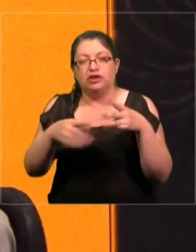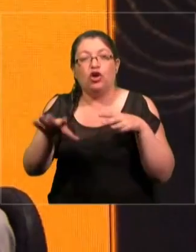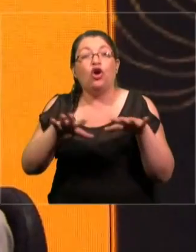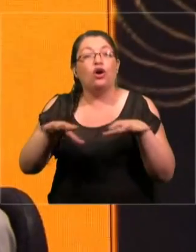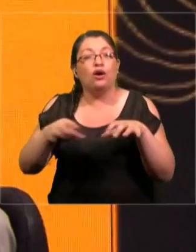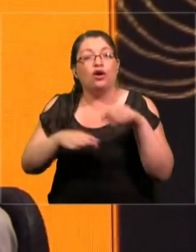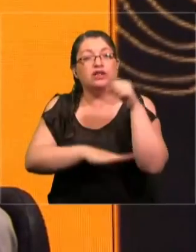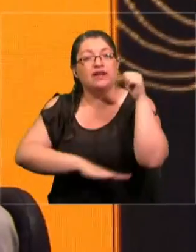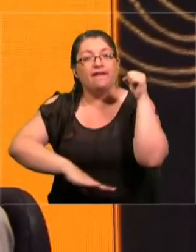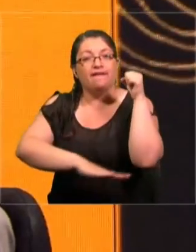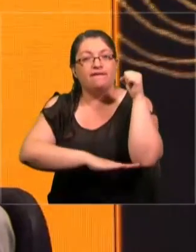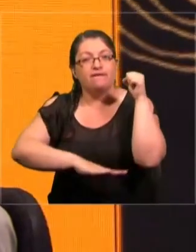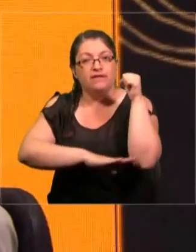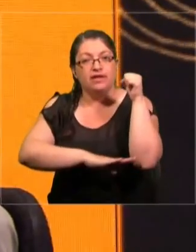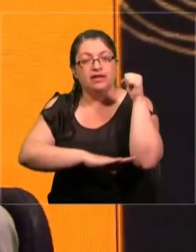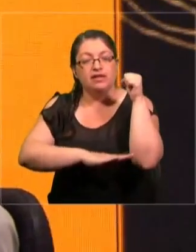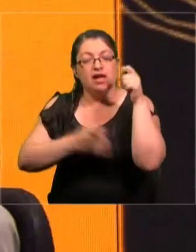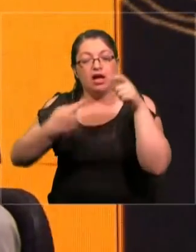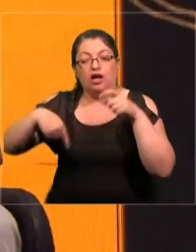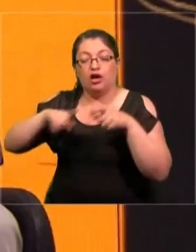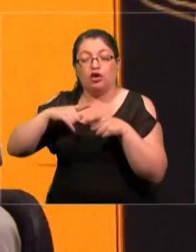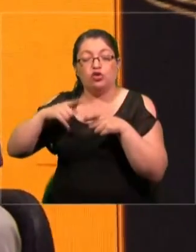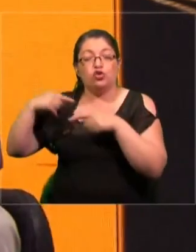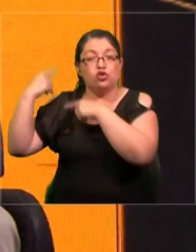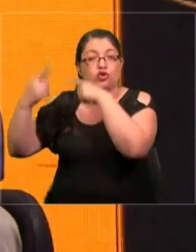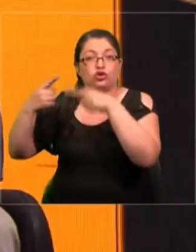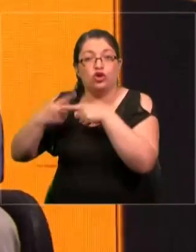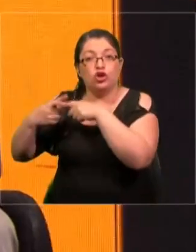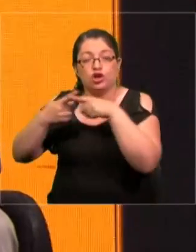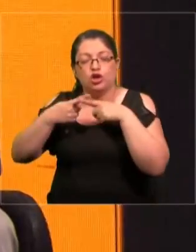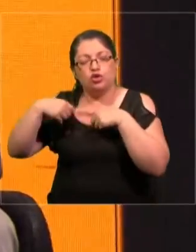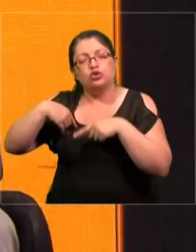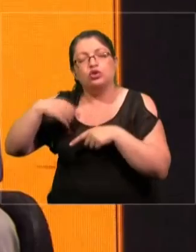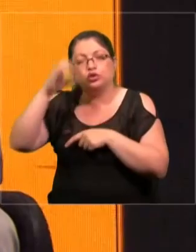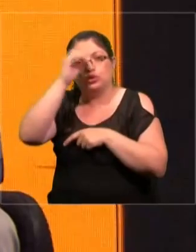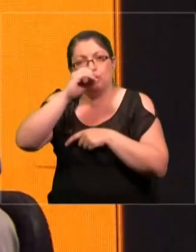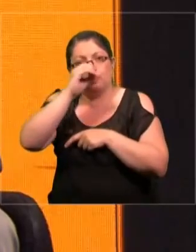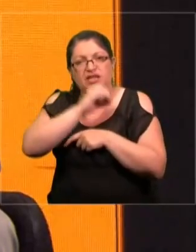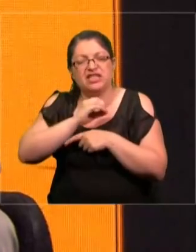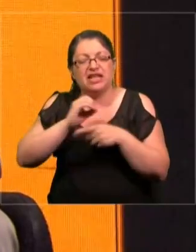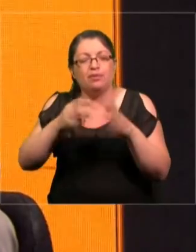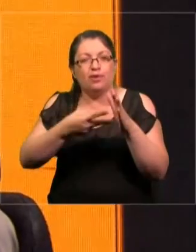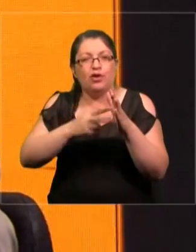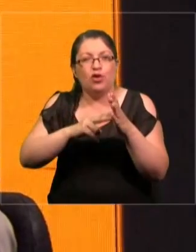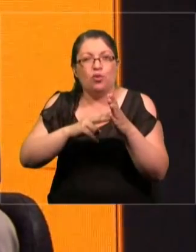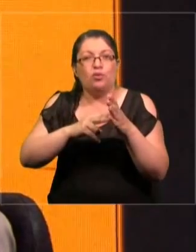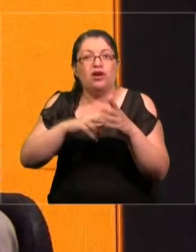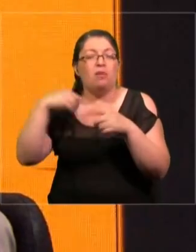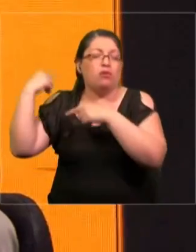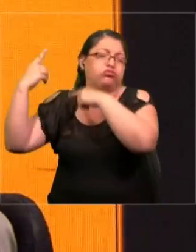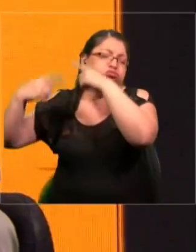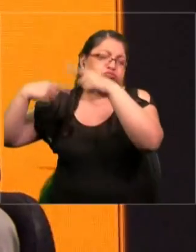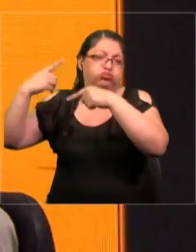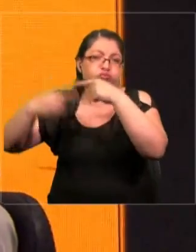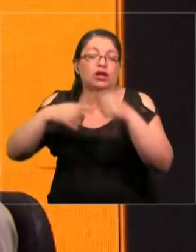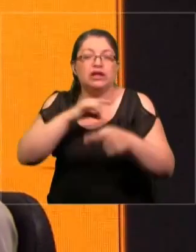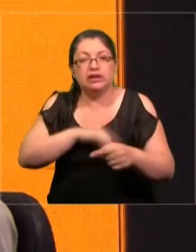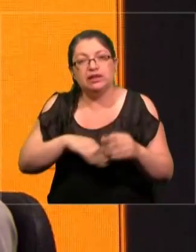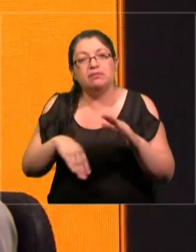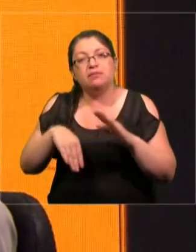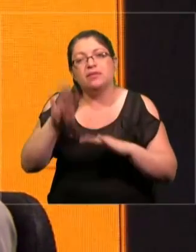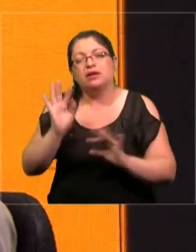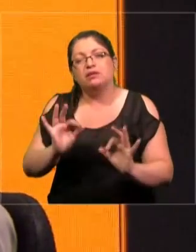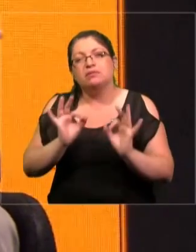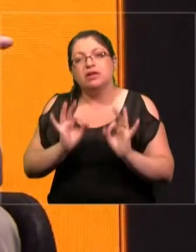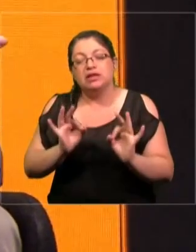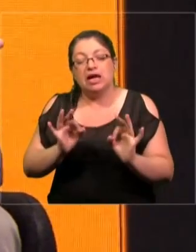cuál es la posición que los historiadores sociales estamos planteando respecto a los problemas históricos de Chile, muy particularmente